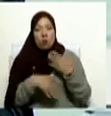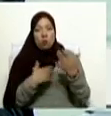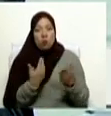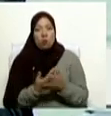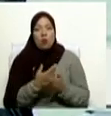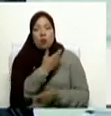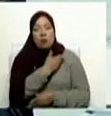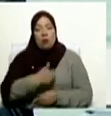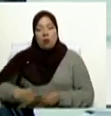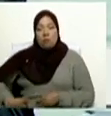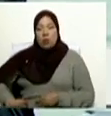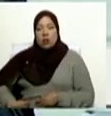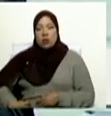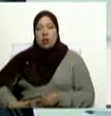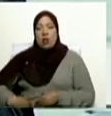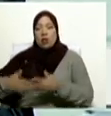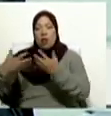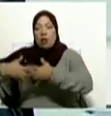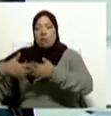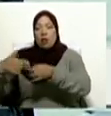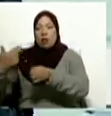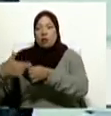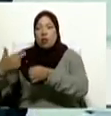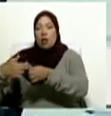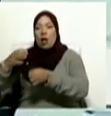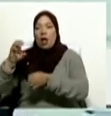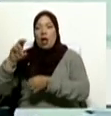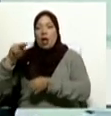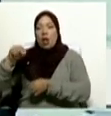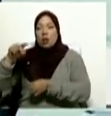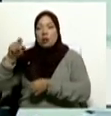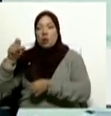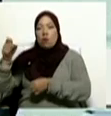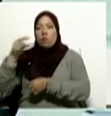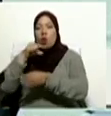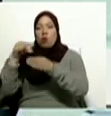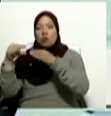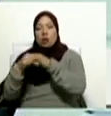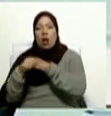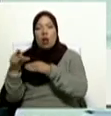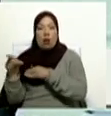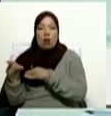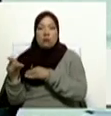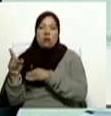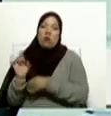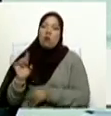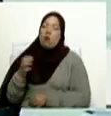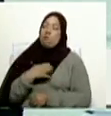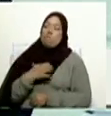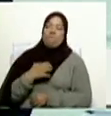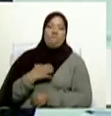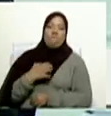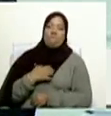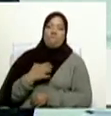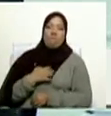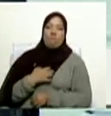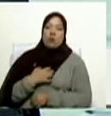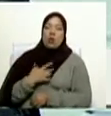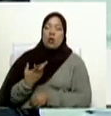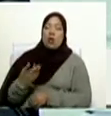presidente de Leon móvil con sede en Guyana por eso porque ellos